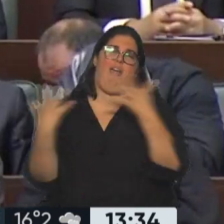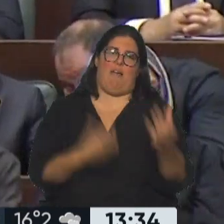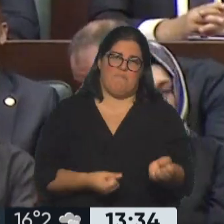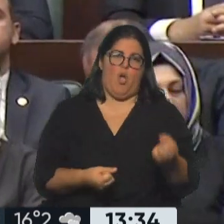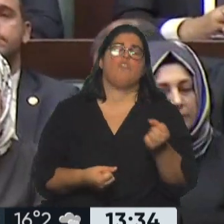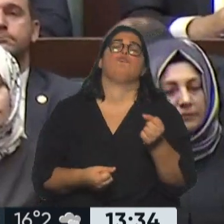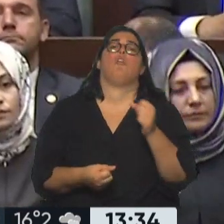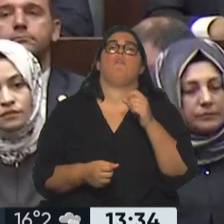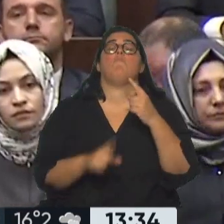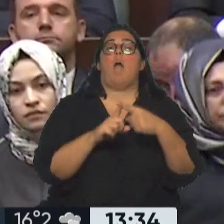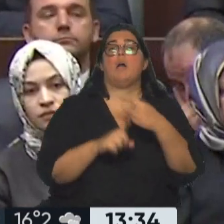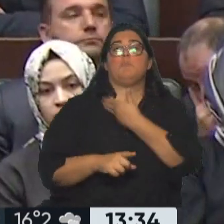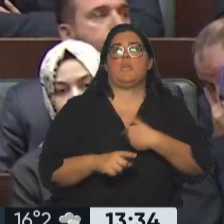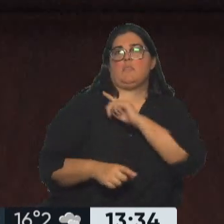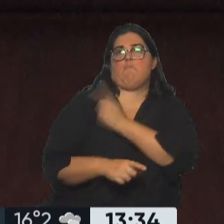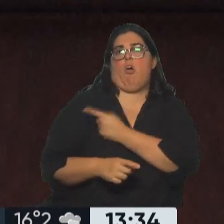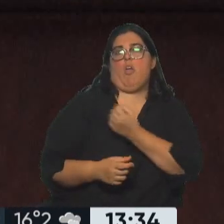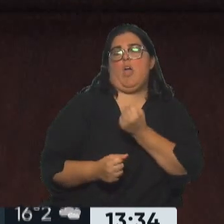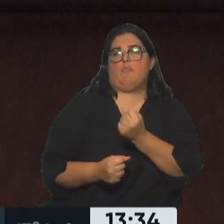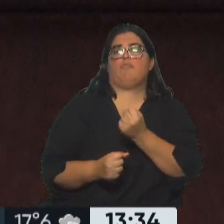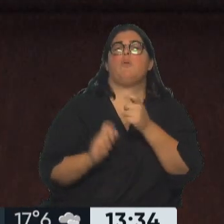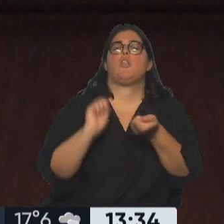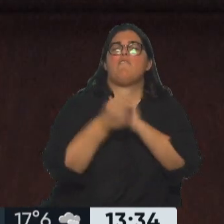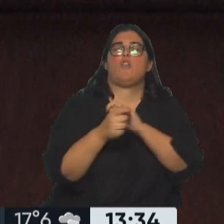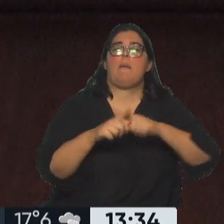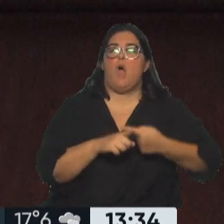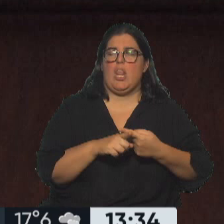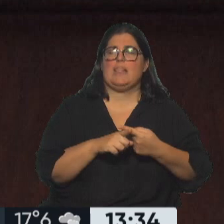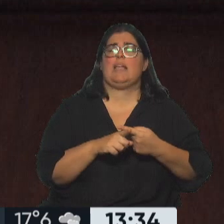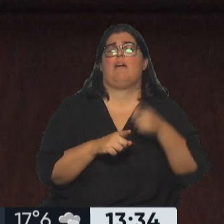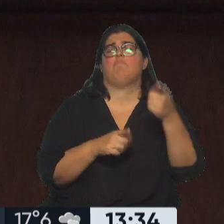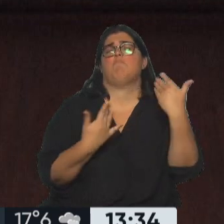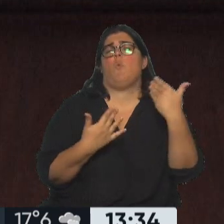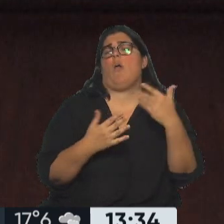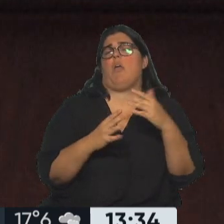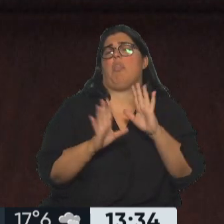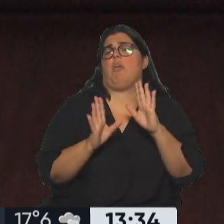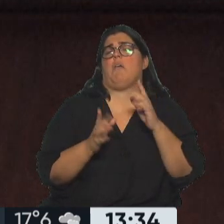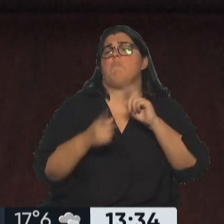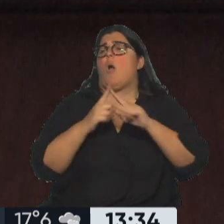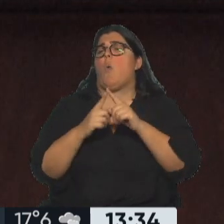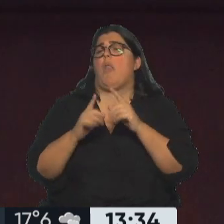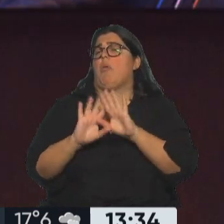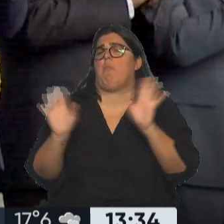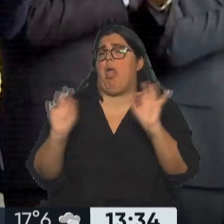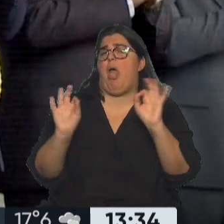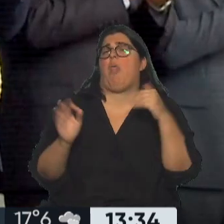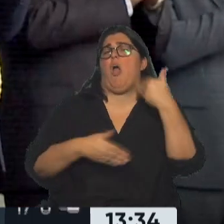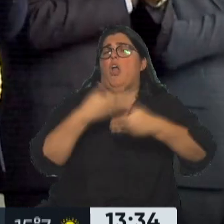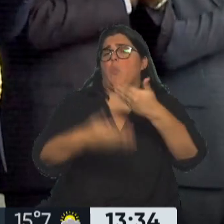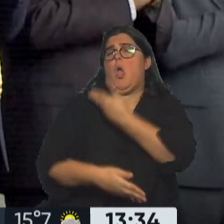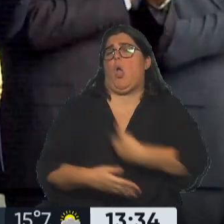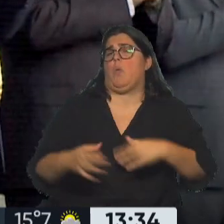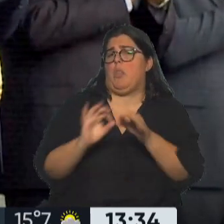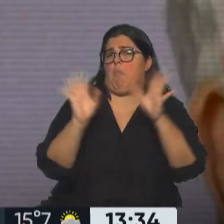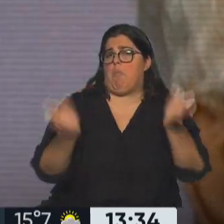poder presidencial que promovió con su reforma política, le permitirá gobernar sin necesidad de acuerdos. Kılıçdaroğlu no